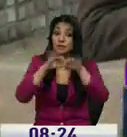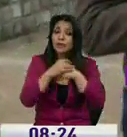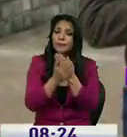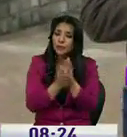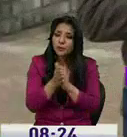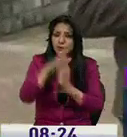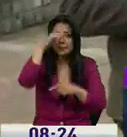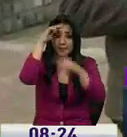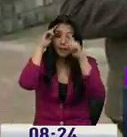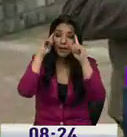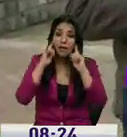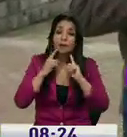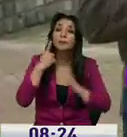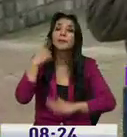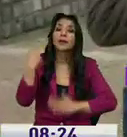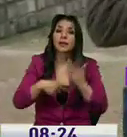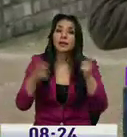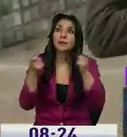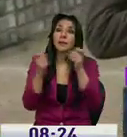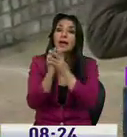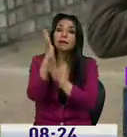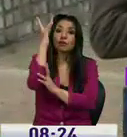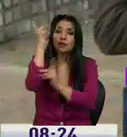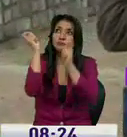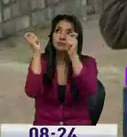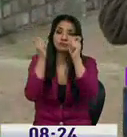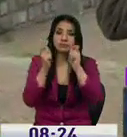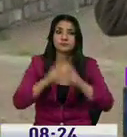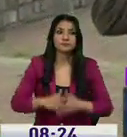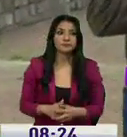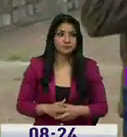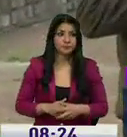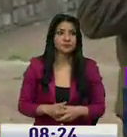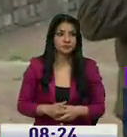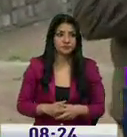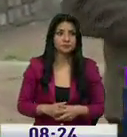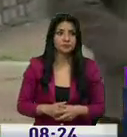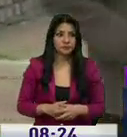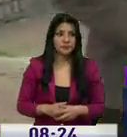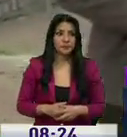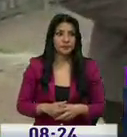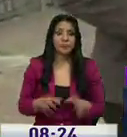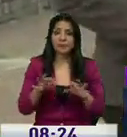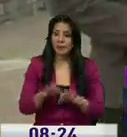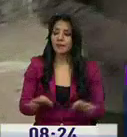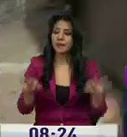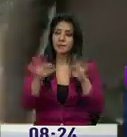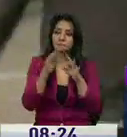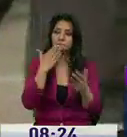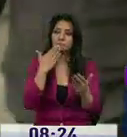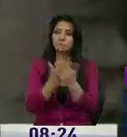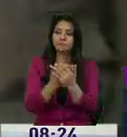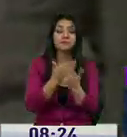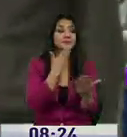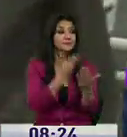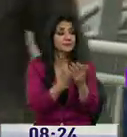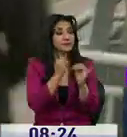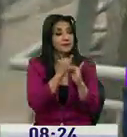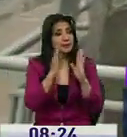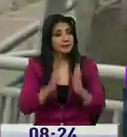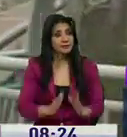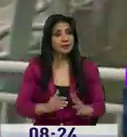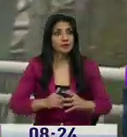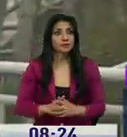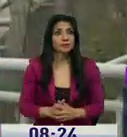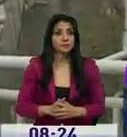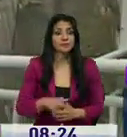el verano para podar los árboles. Perfecto, ¿no? Es realmente eso importante. Muy bien, muchísimas gracias, ingeniero Moscoso,